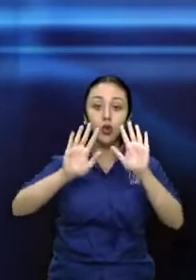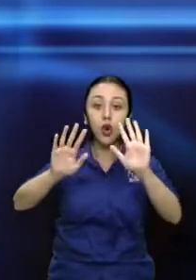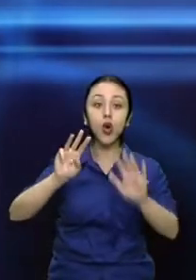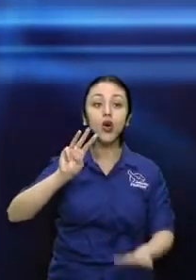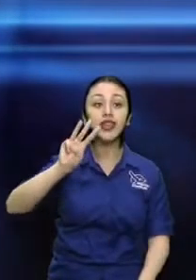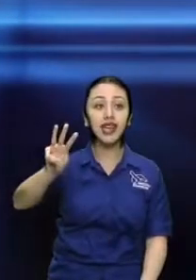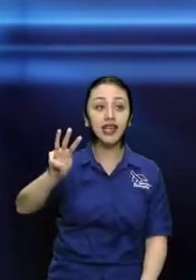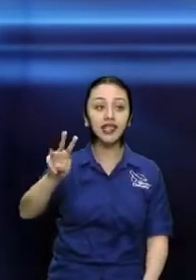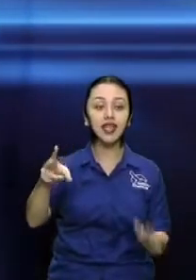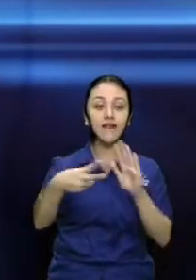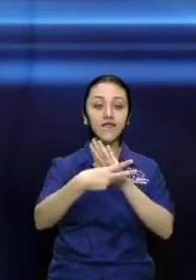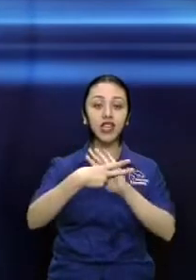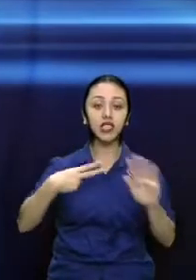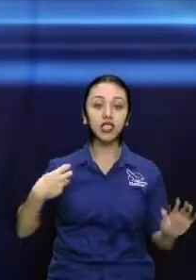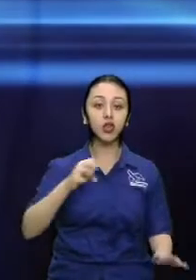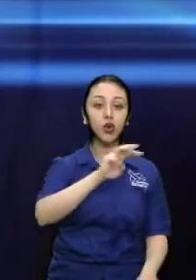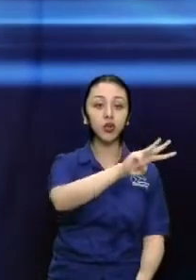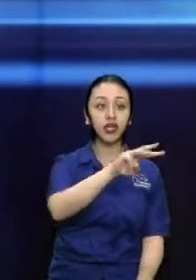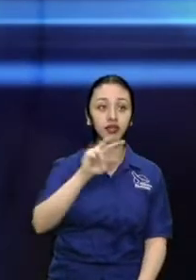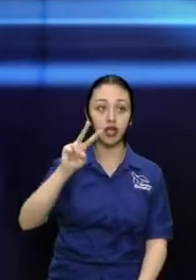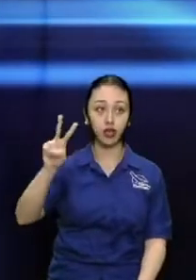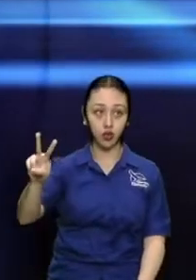cual a la verdad es